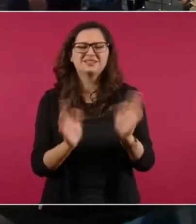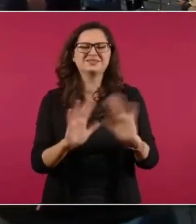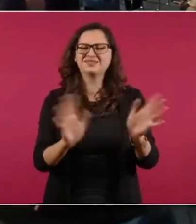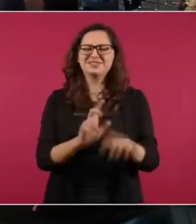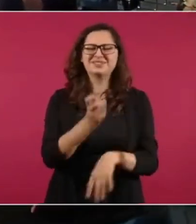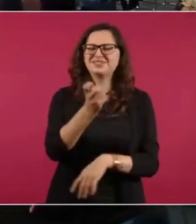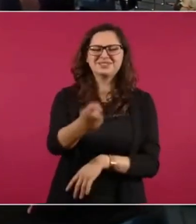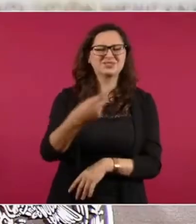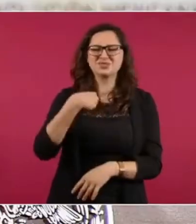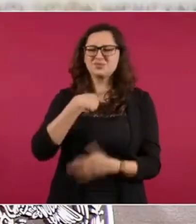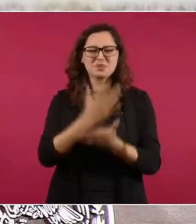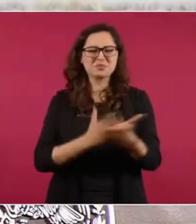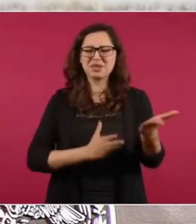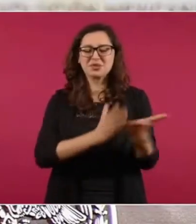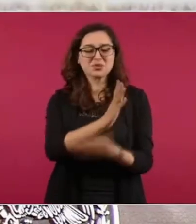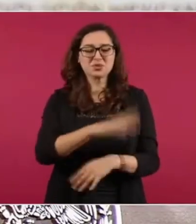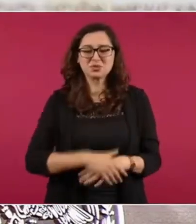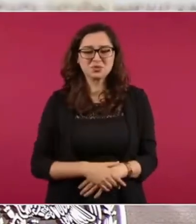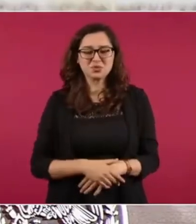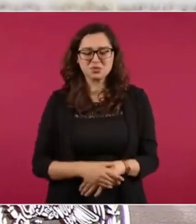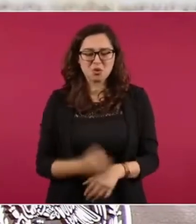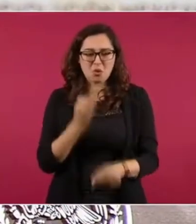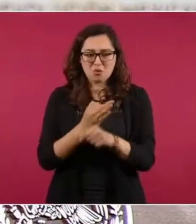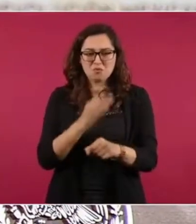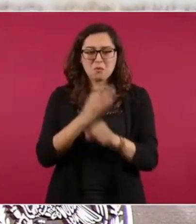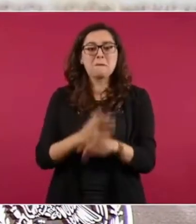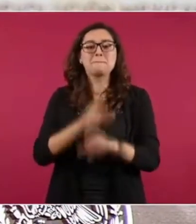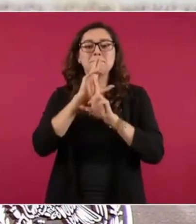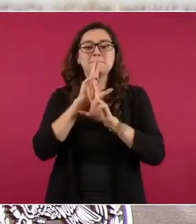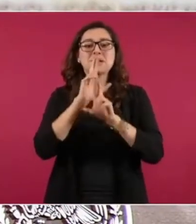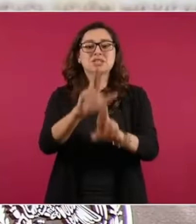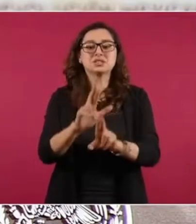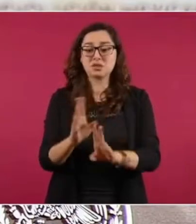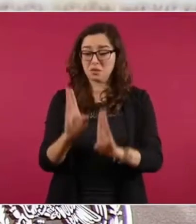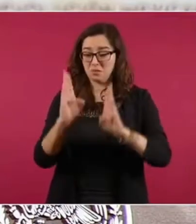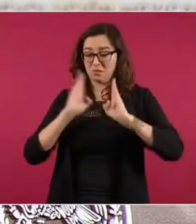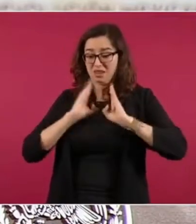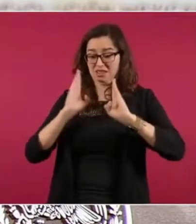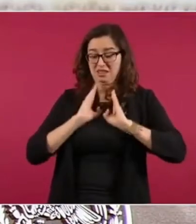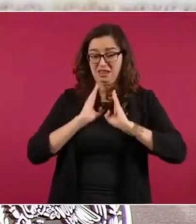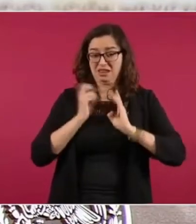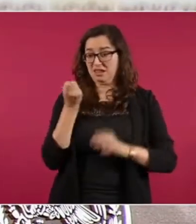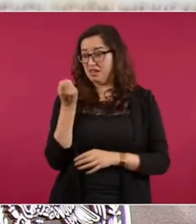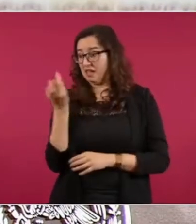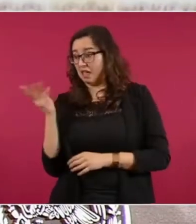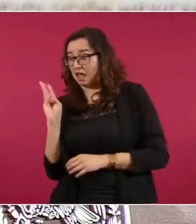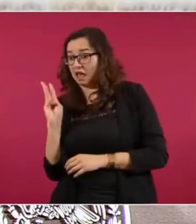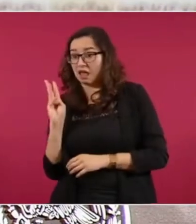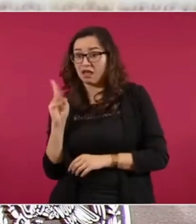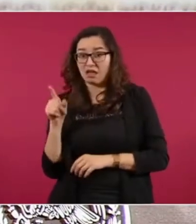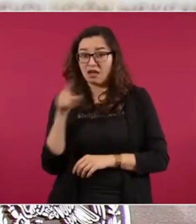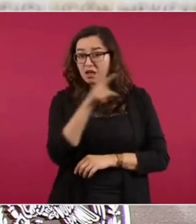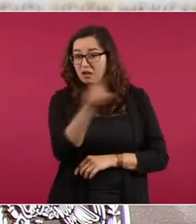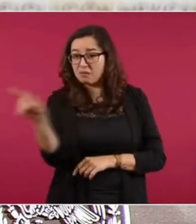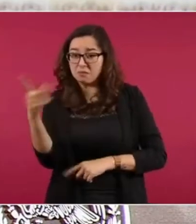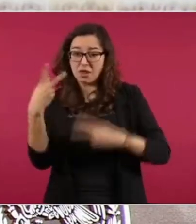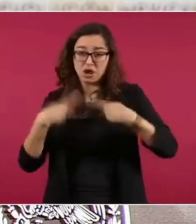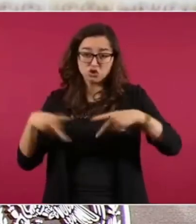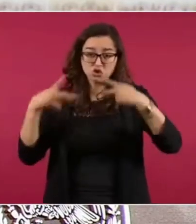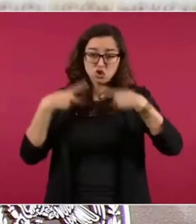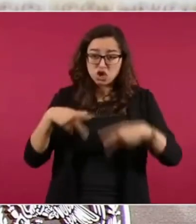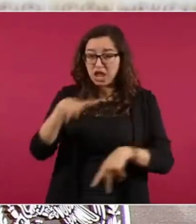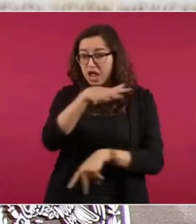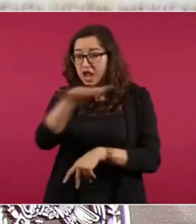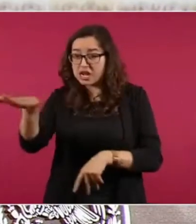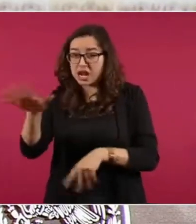decir es el ejército no se mete a hacer espionaje en el